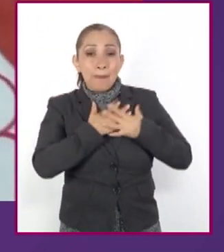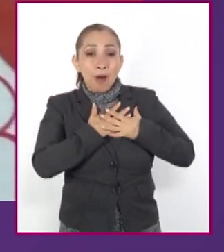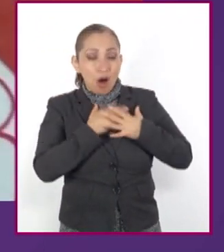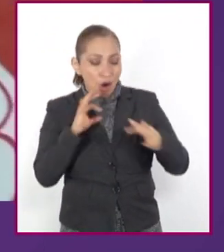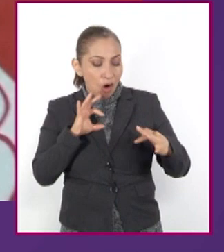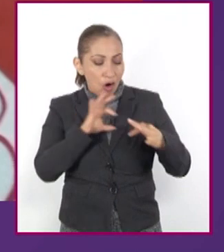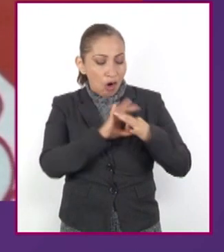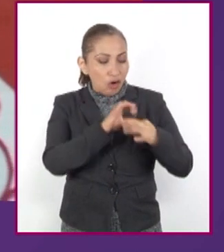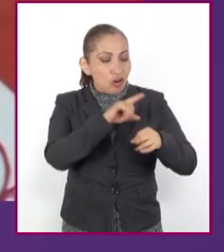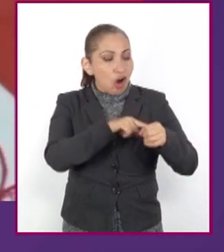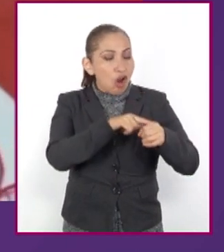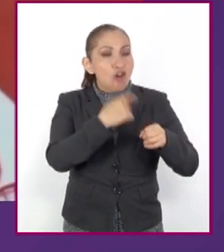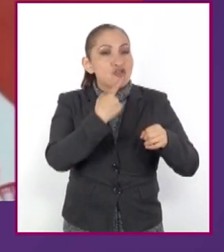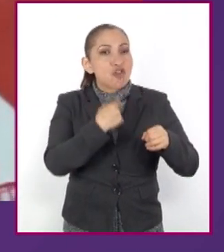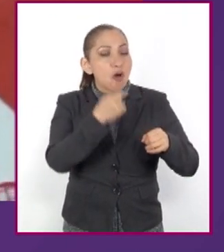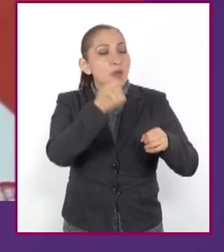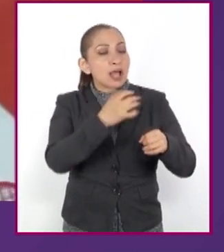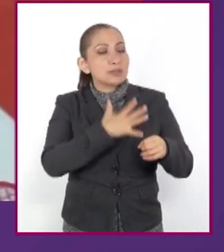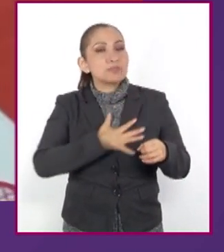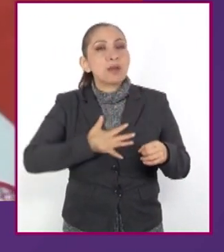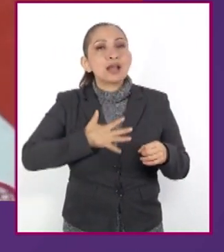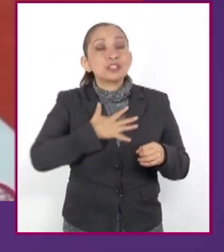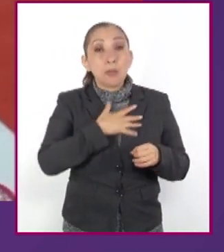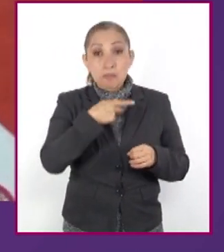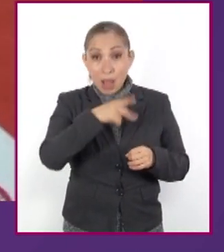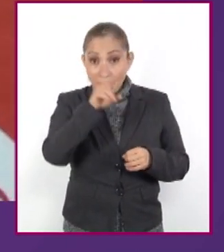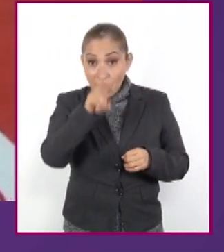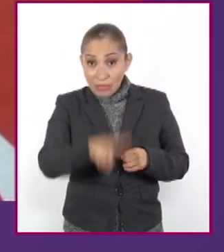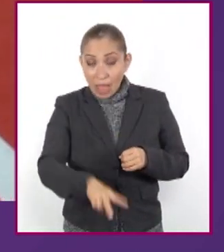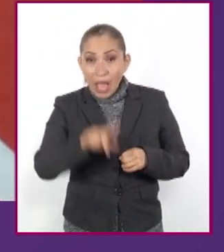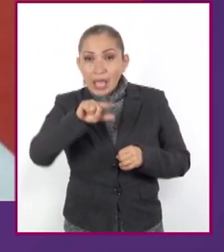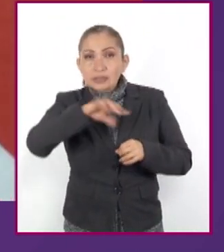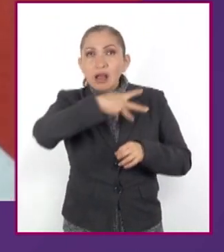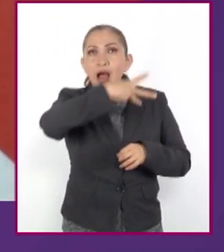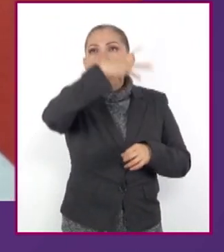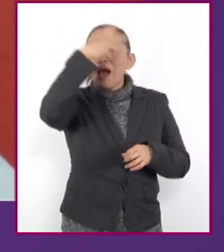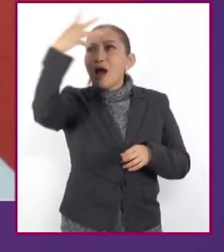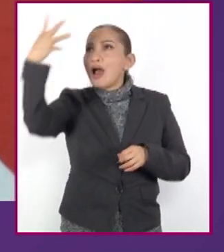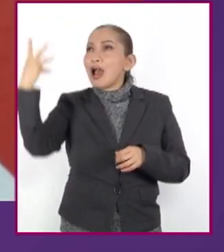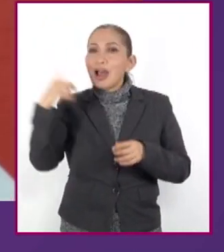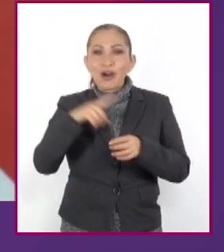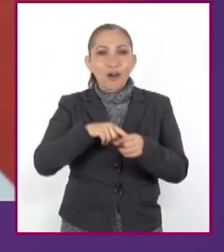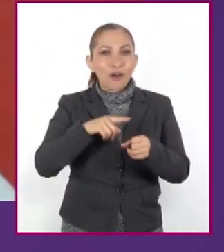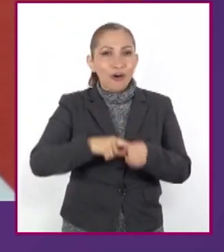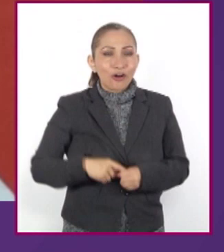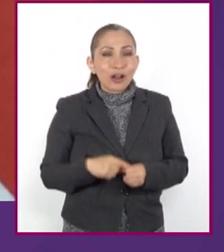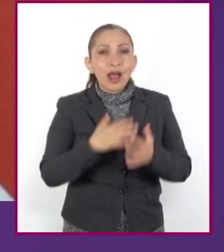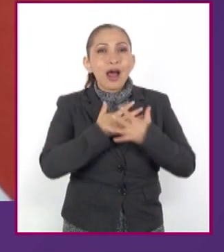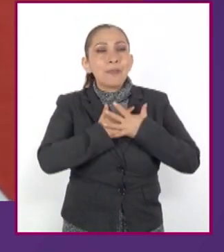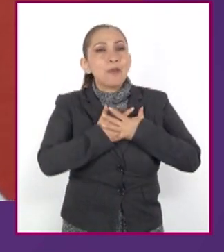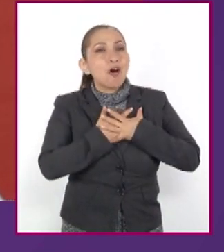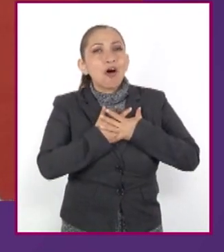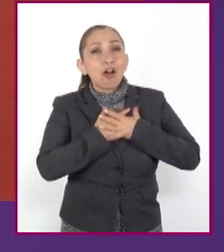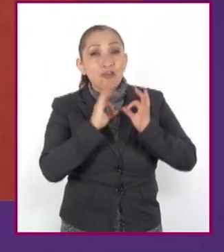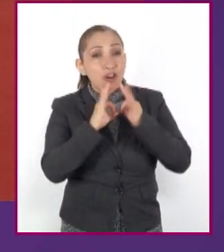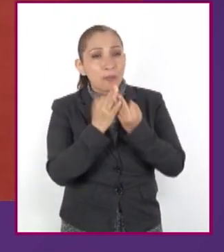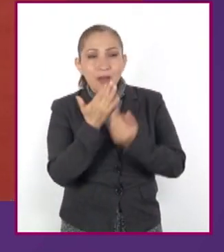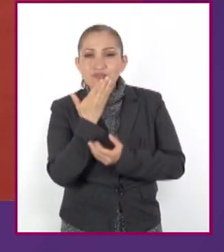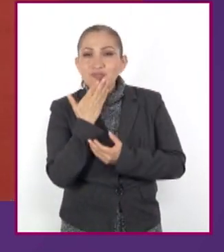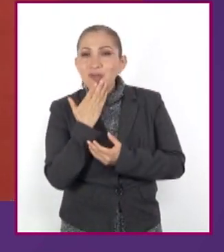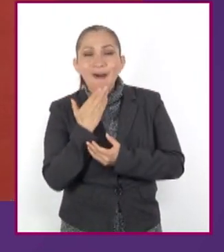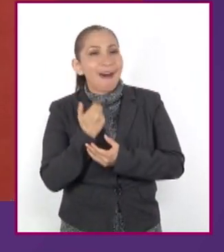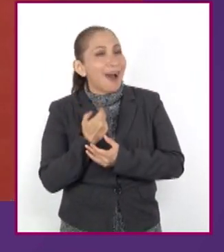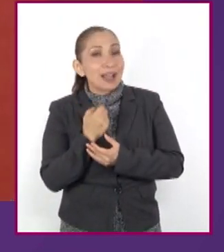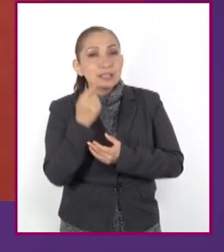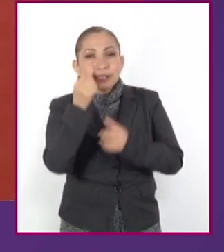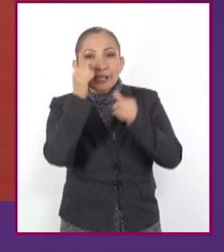asocia con el color rojo porque es la pasión, pero en realidad es un arco iris de colores. El amor no tiene forma, ya que